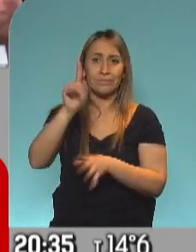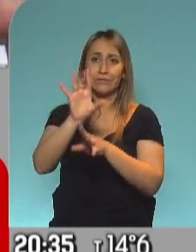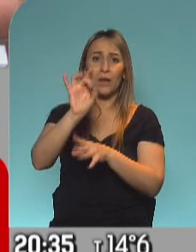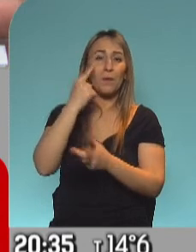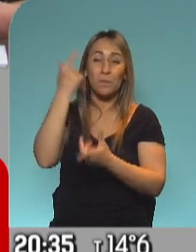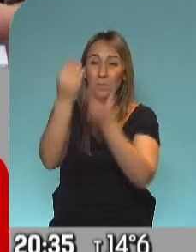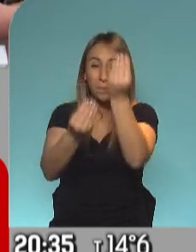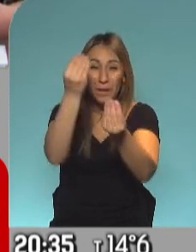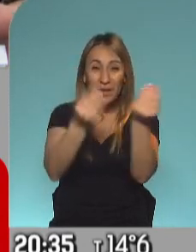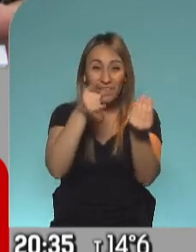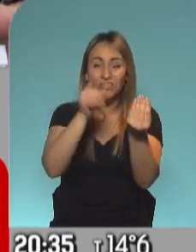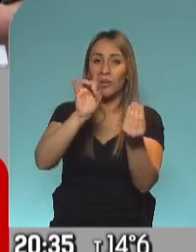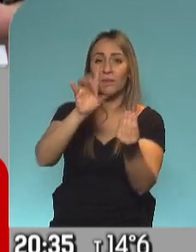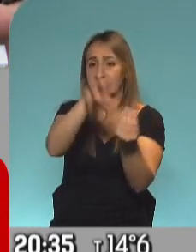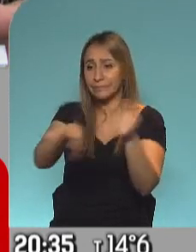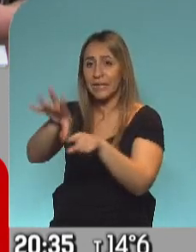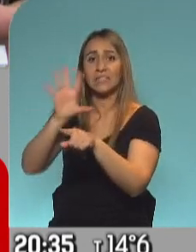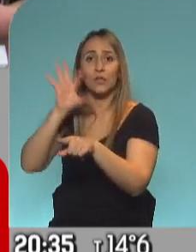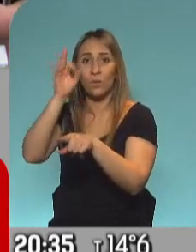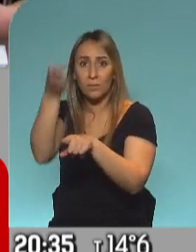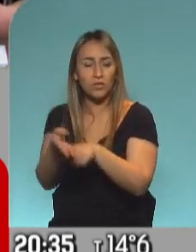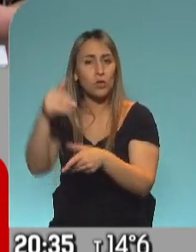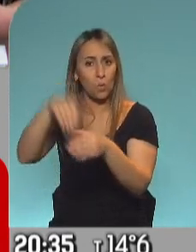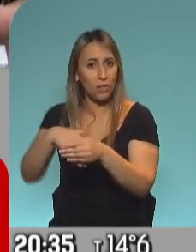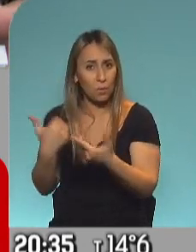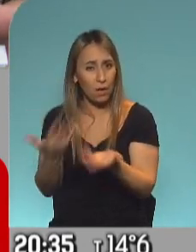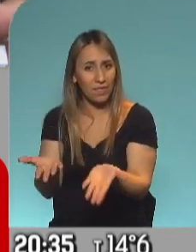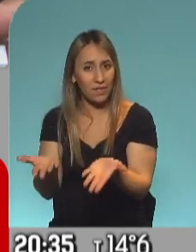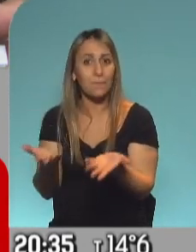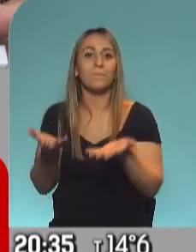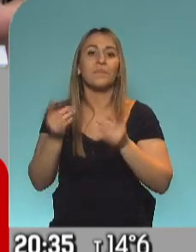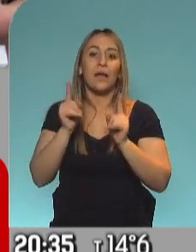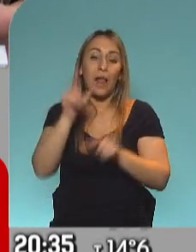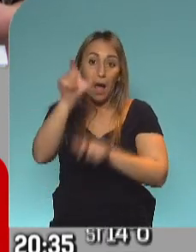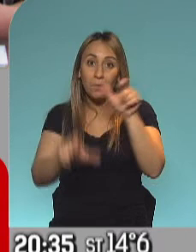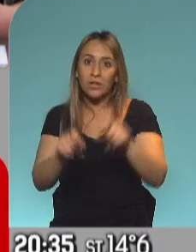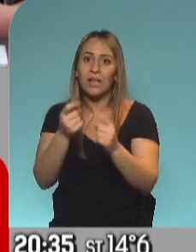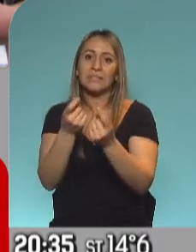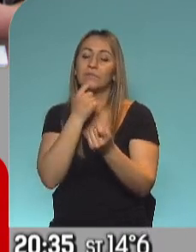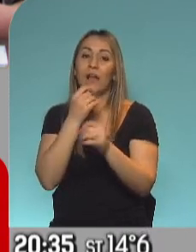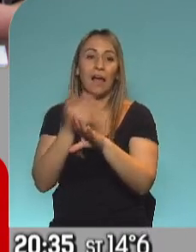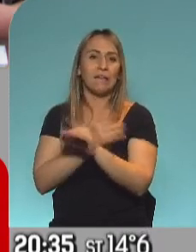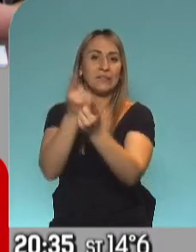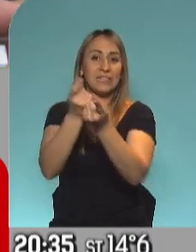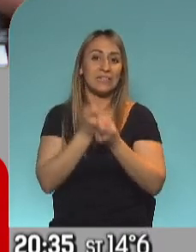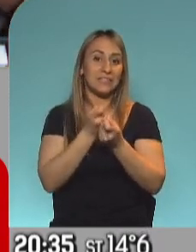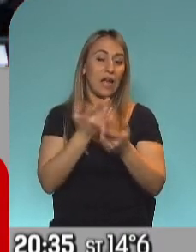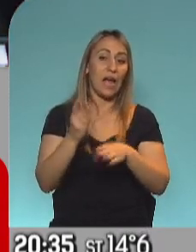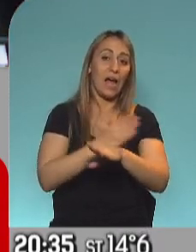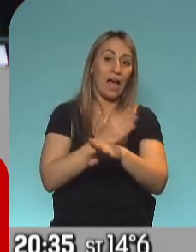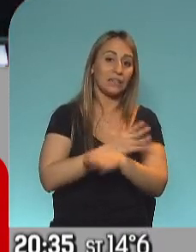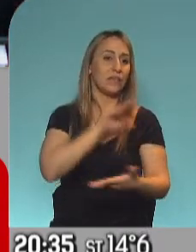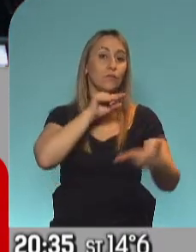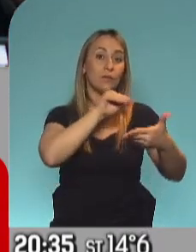supuesto, la dificultad o la complejidad de ese sistema, por ejemplo, que la gente necesite registrarse en muchos estados antes, es decir, no